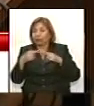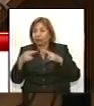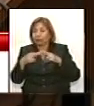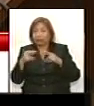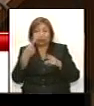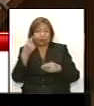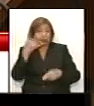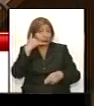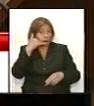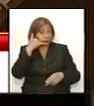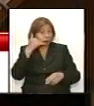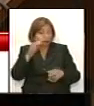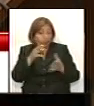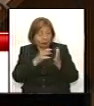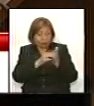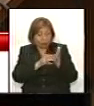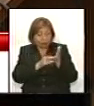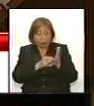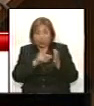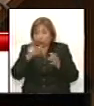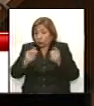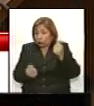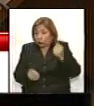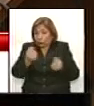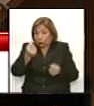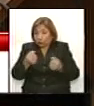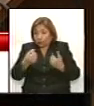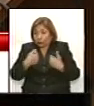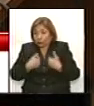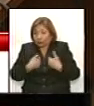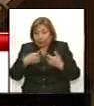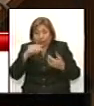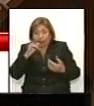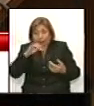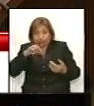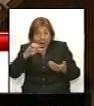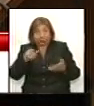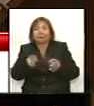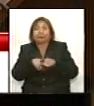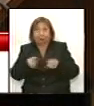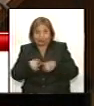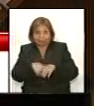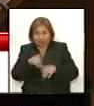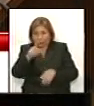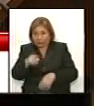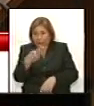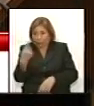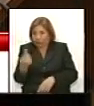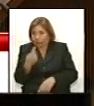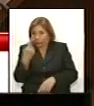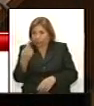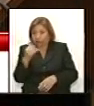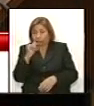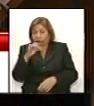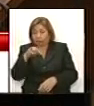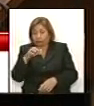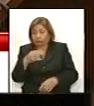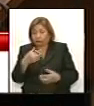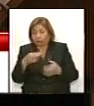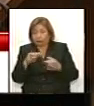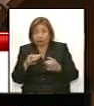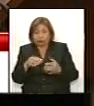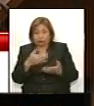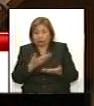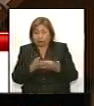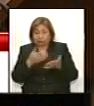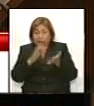celulares, sino que si su carro tiene un sistema de tracking por IP, también. Si su licuadora tiene números IP, que ahora está permitido con todo